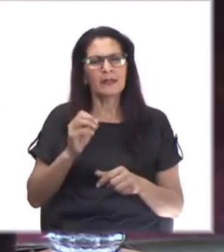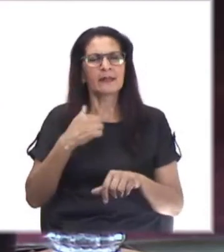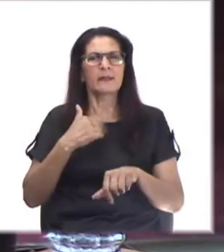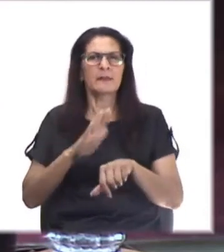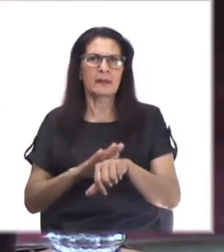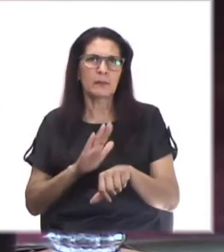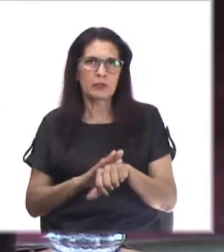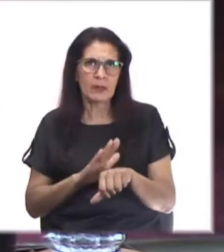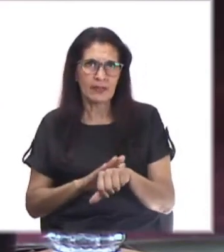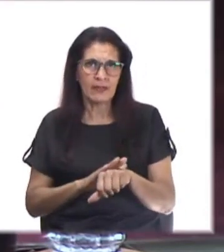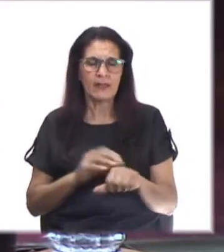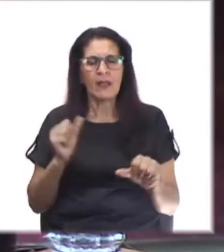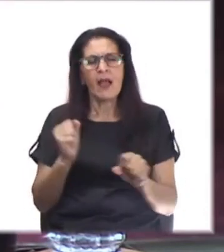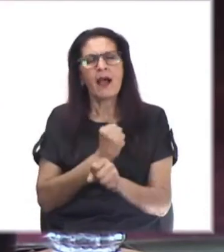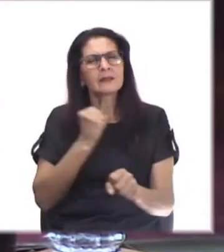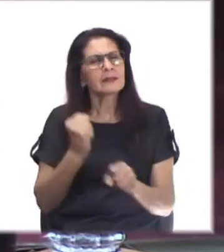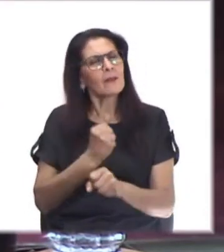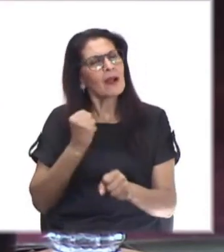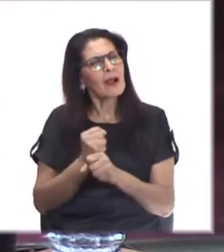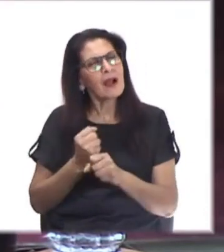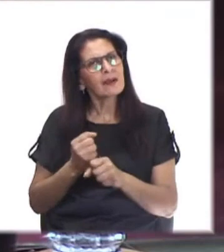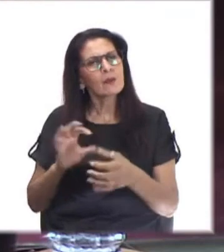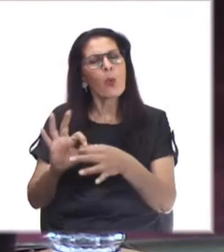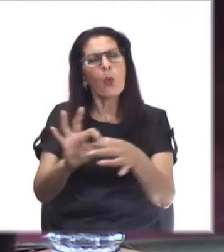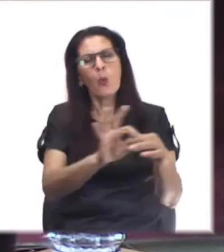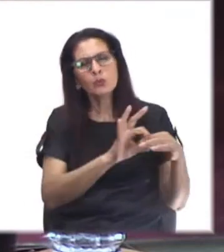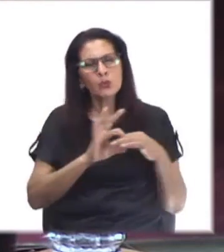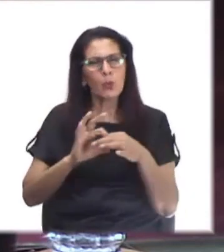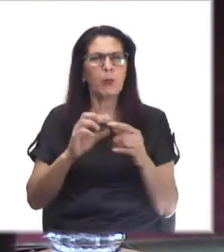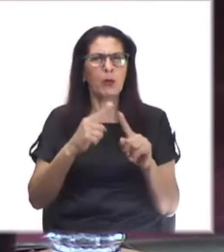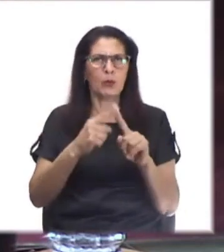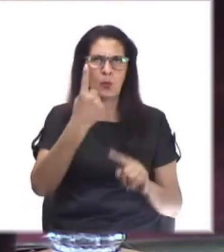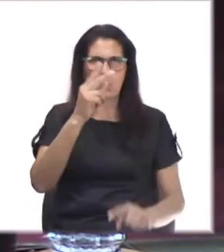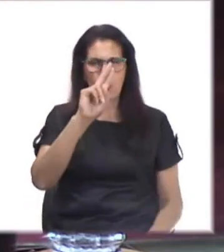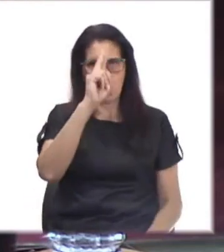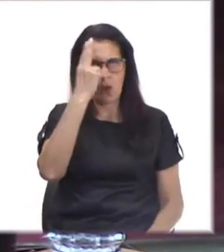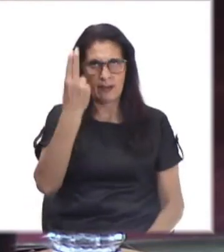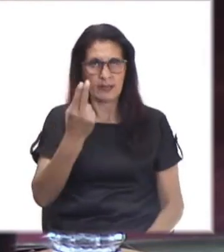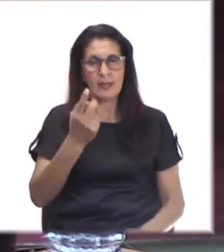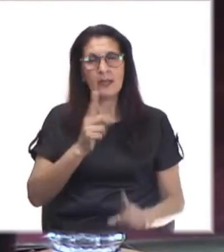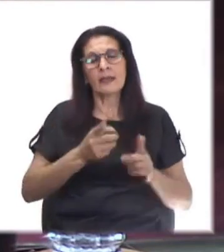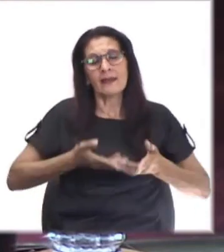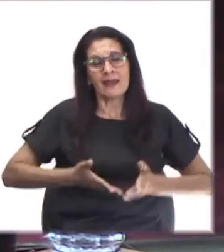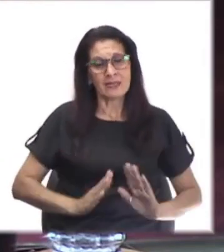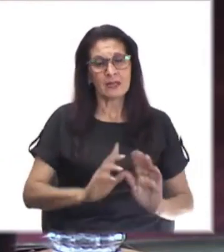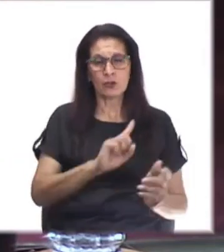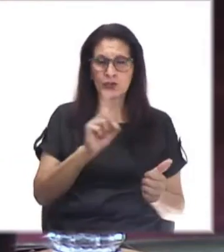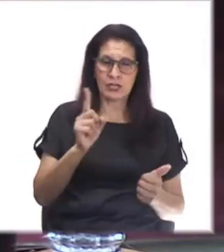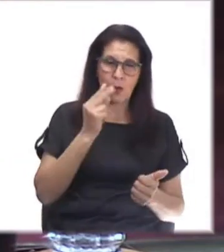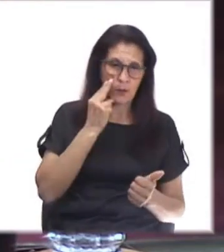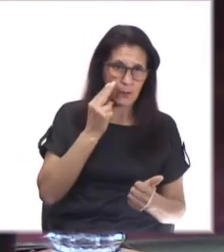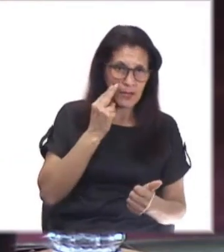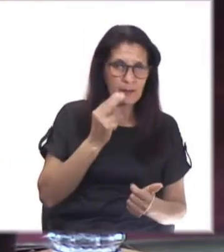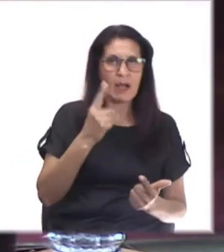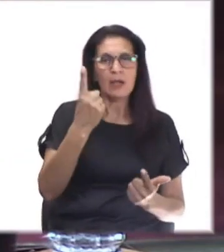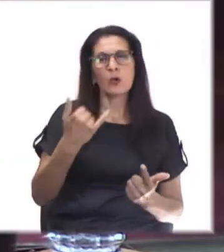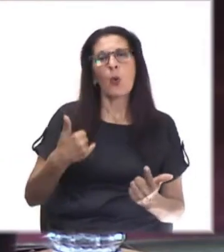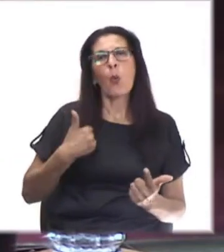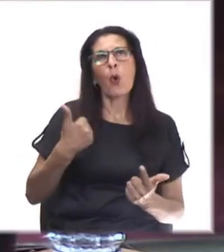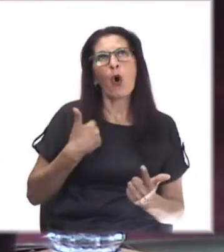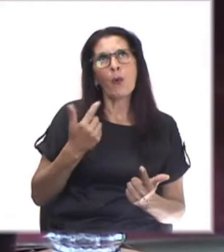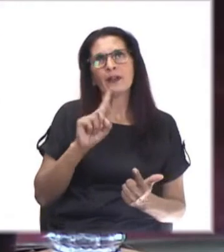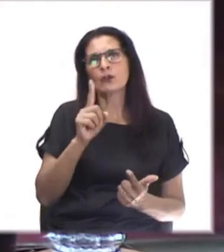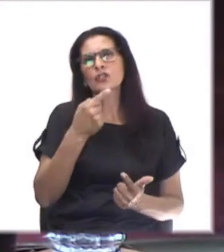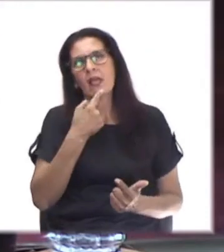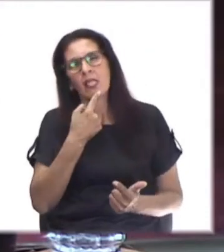responsabilidad, a trabajar juntos en la construcción de un Uruguay, donde nacer no sea un problema, donde ser joven no sea sospechoso y